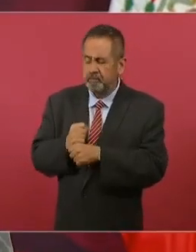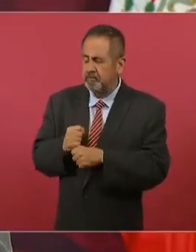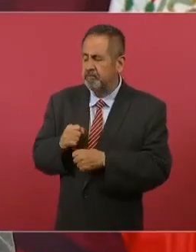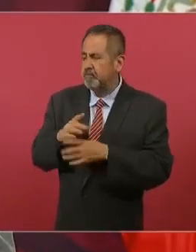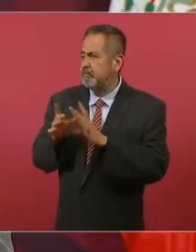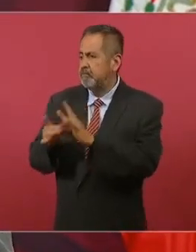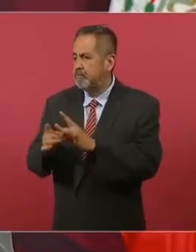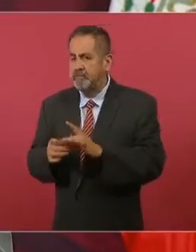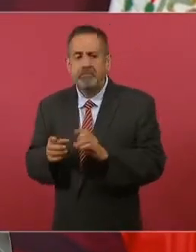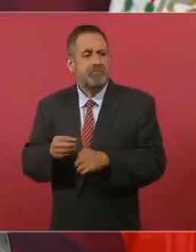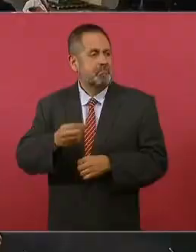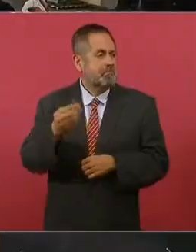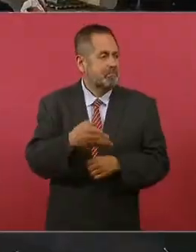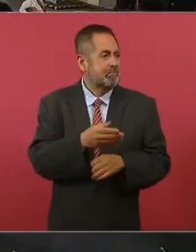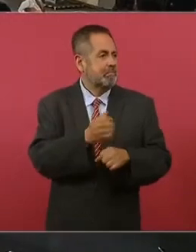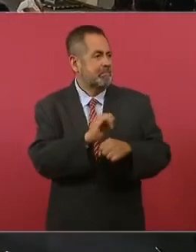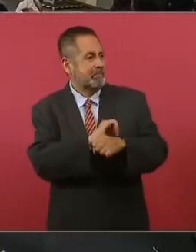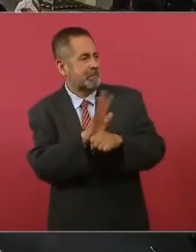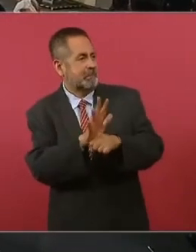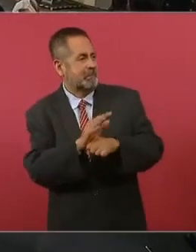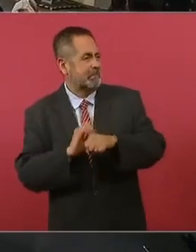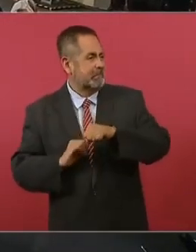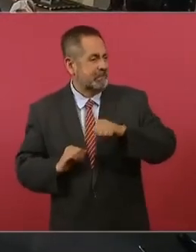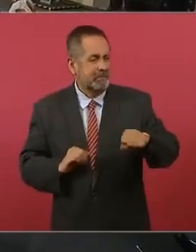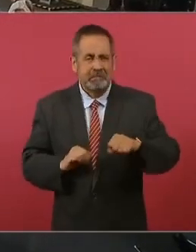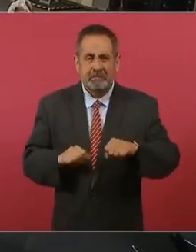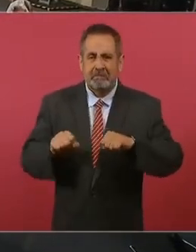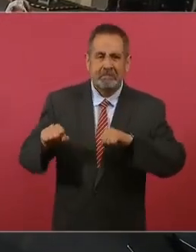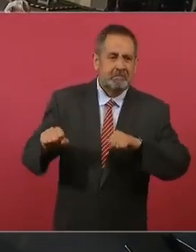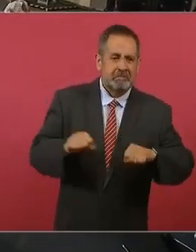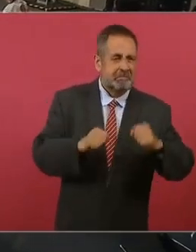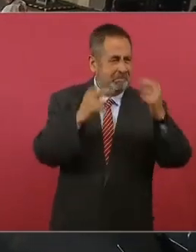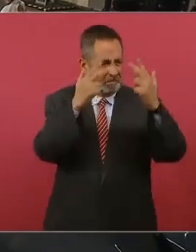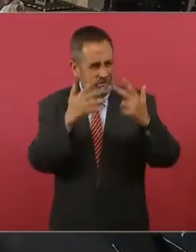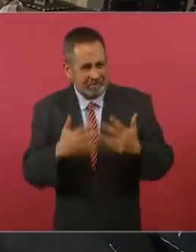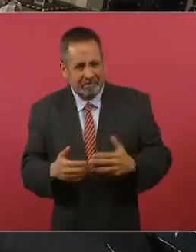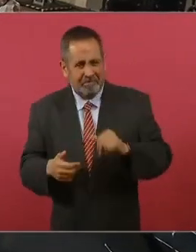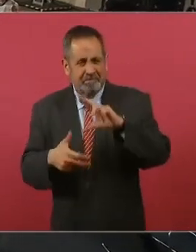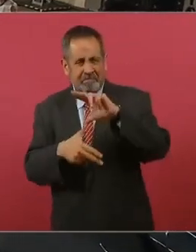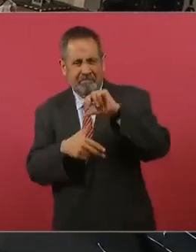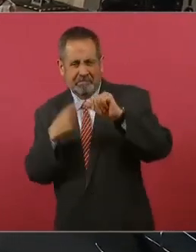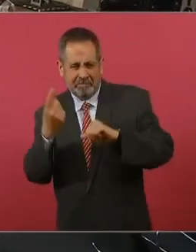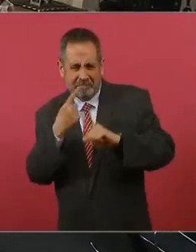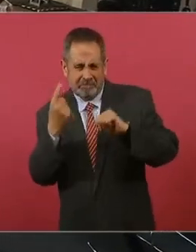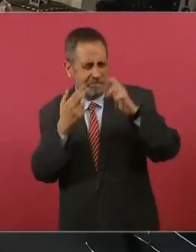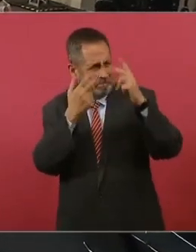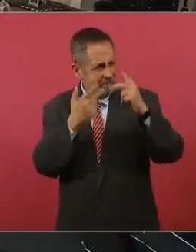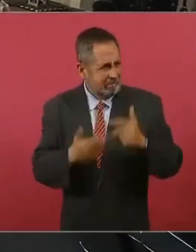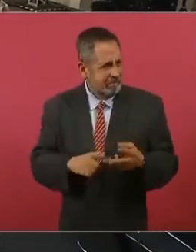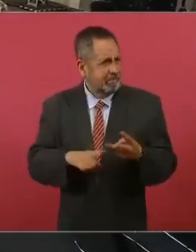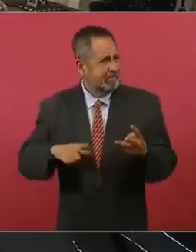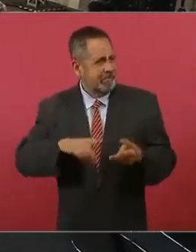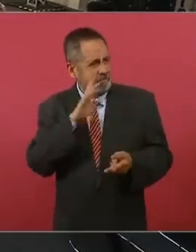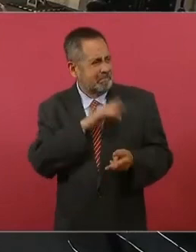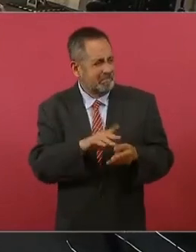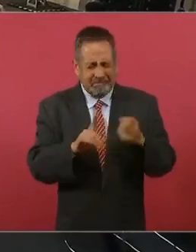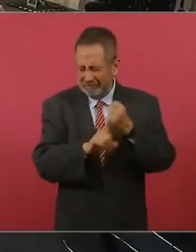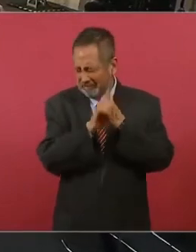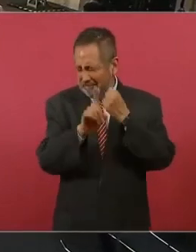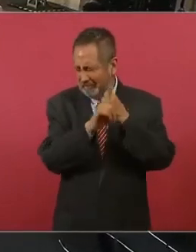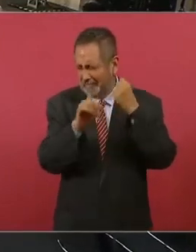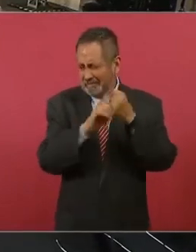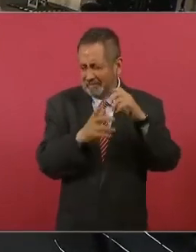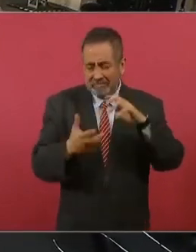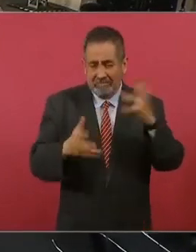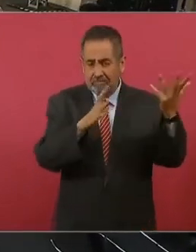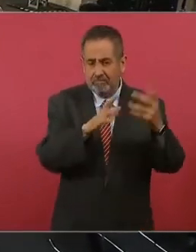enfrentamos pandemias y terremotos e inundaciones y malos gobiernos,